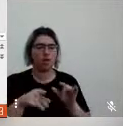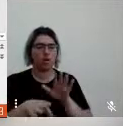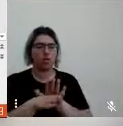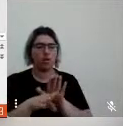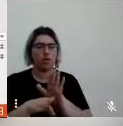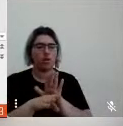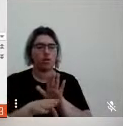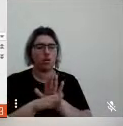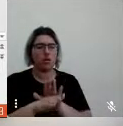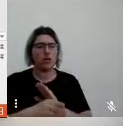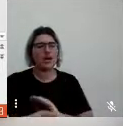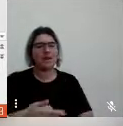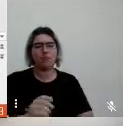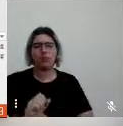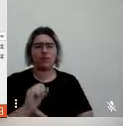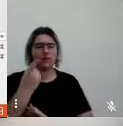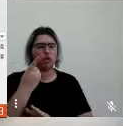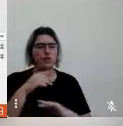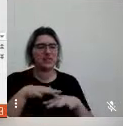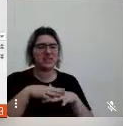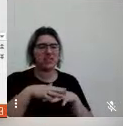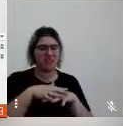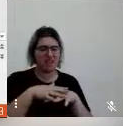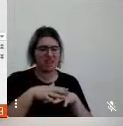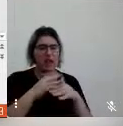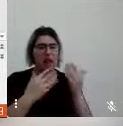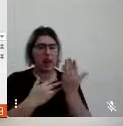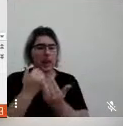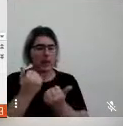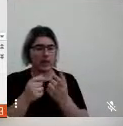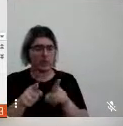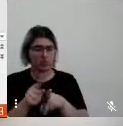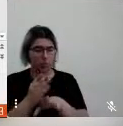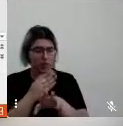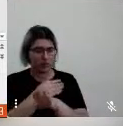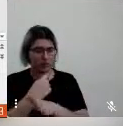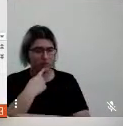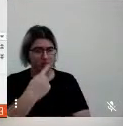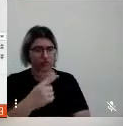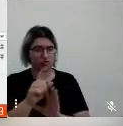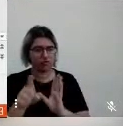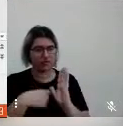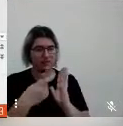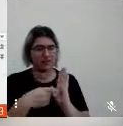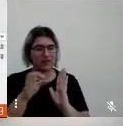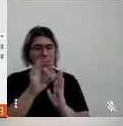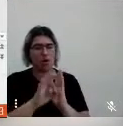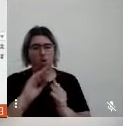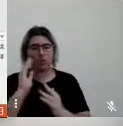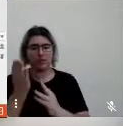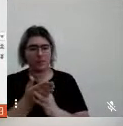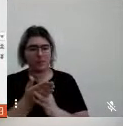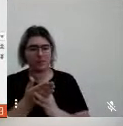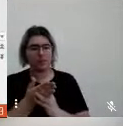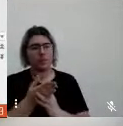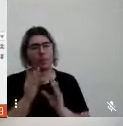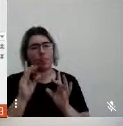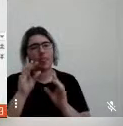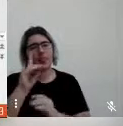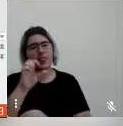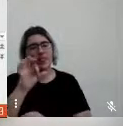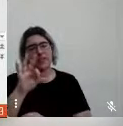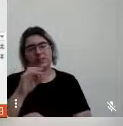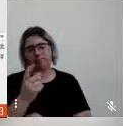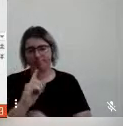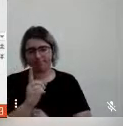consumir fibra, la leche, lo que decía antes, o entera o semidesnatada, no consumirla desnatada,